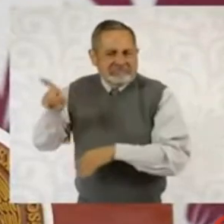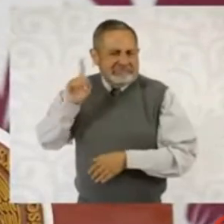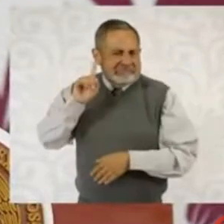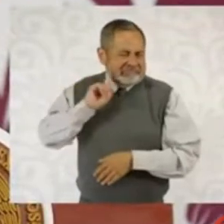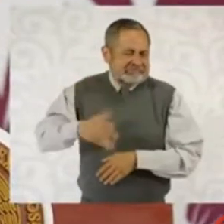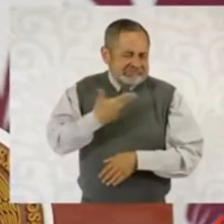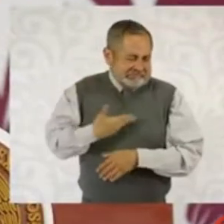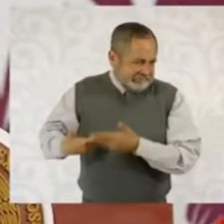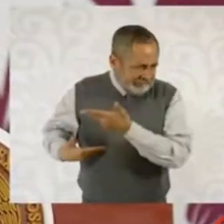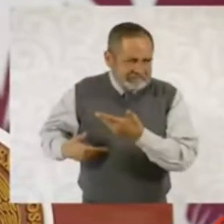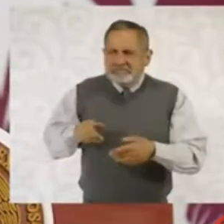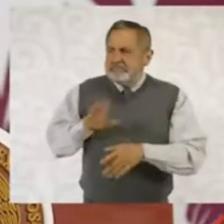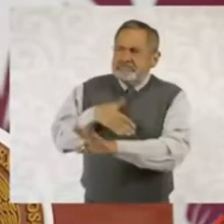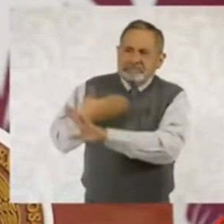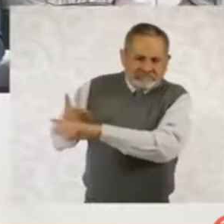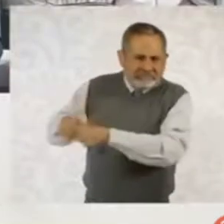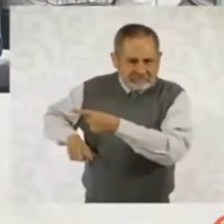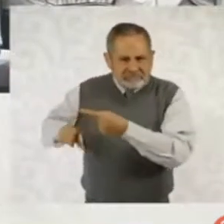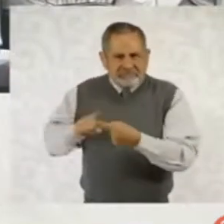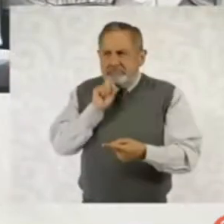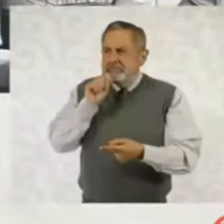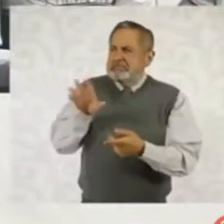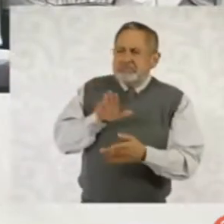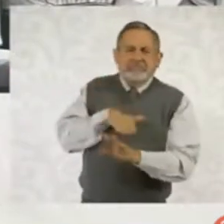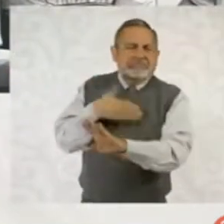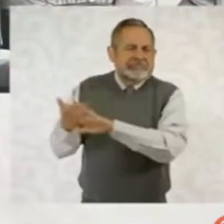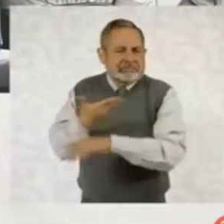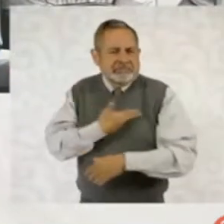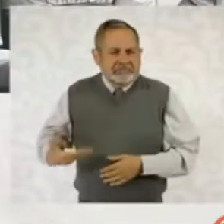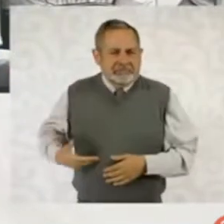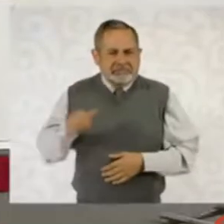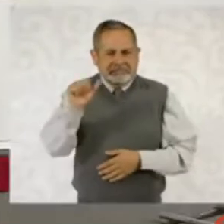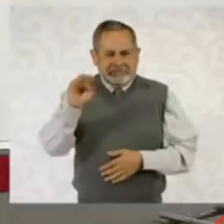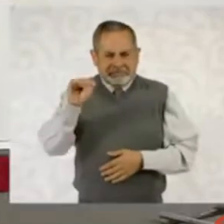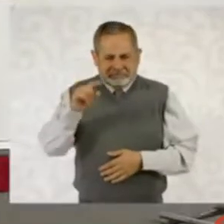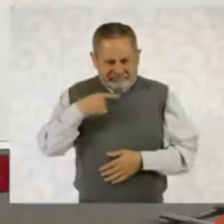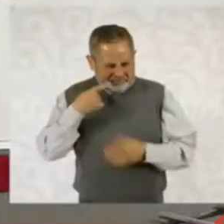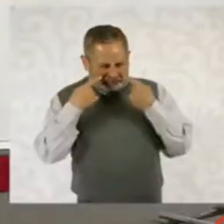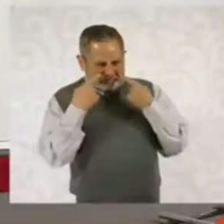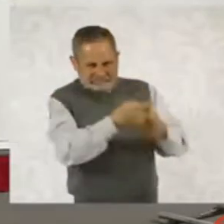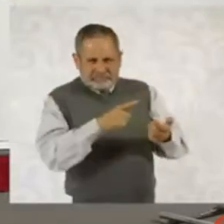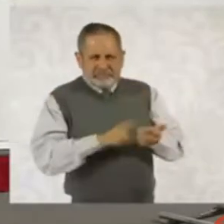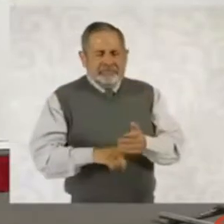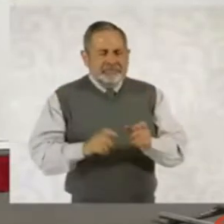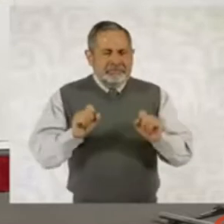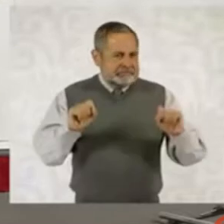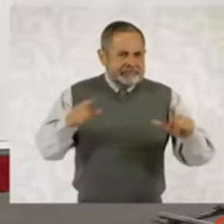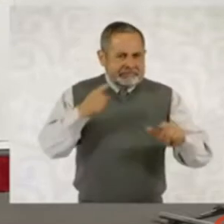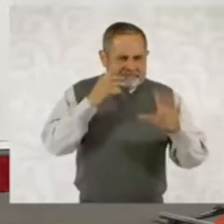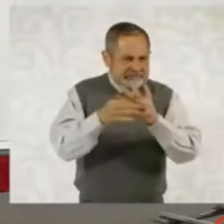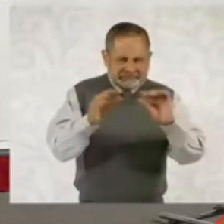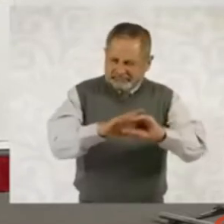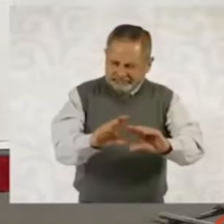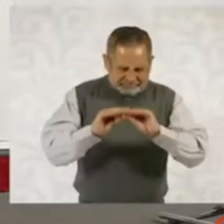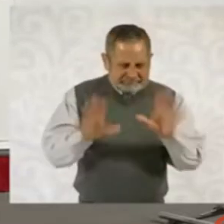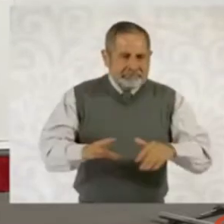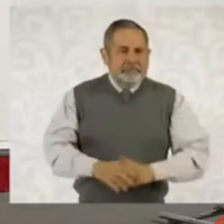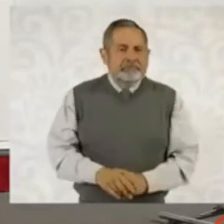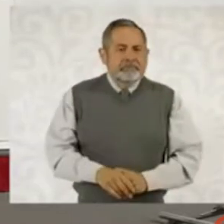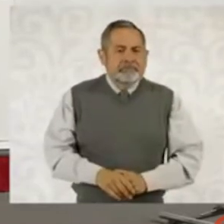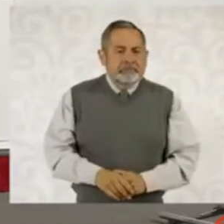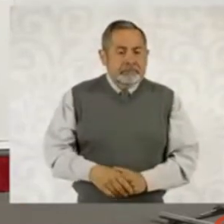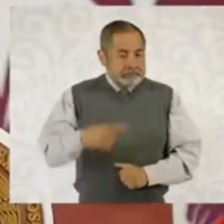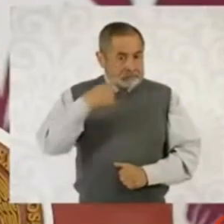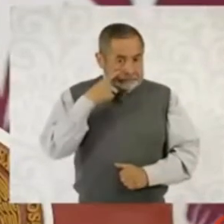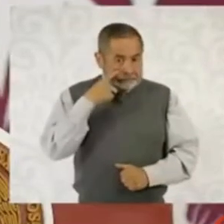a su gobierno, así como al presidente López Obrador. A la siguiente, por favor. En la